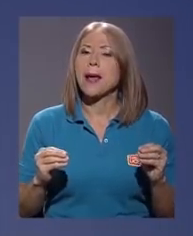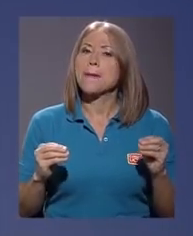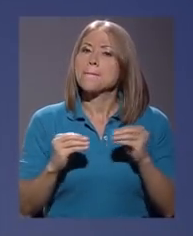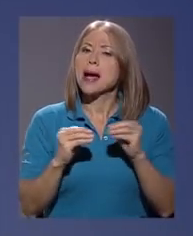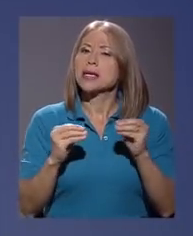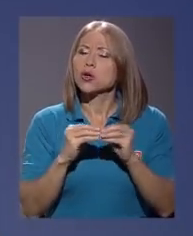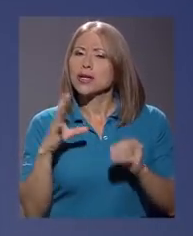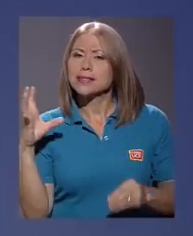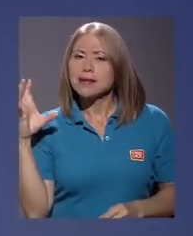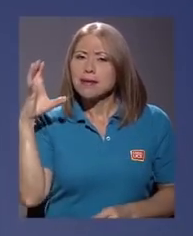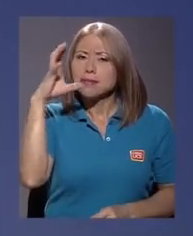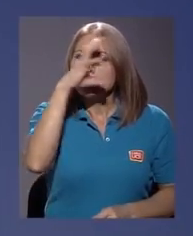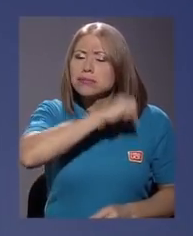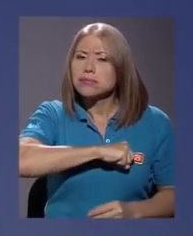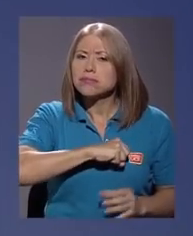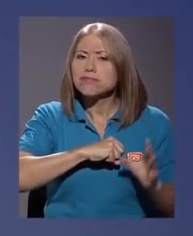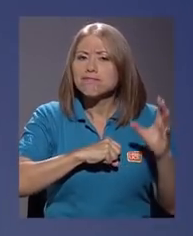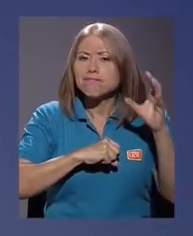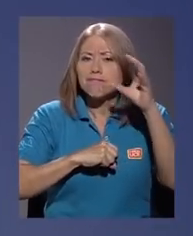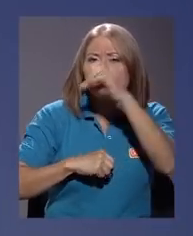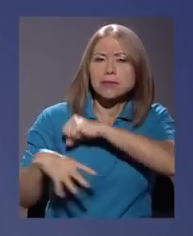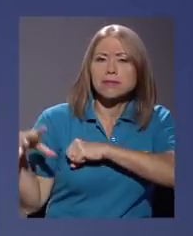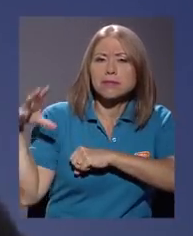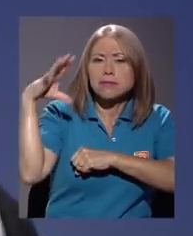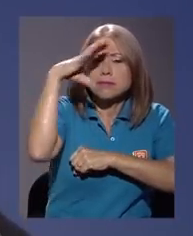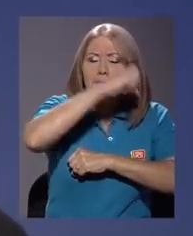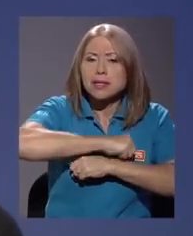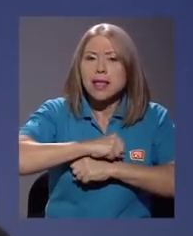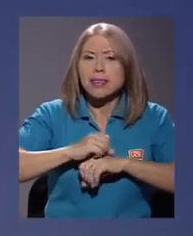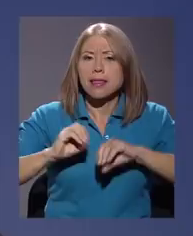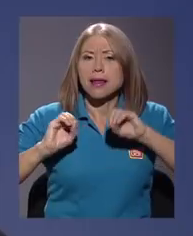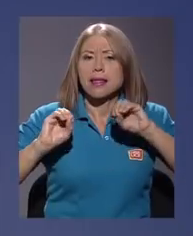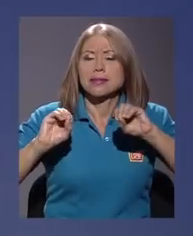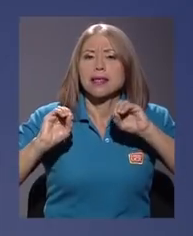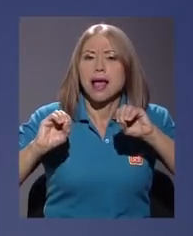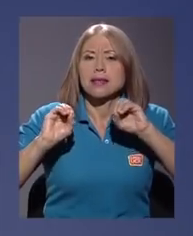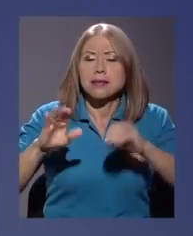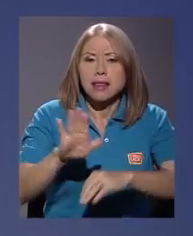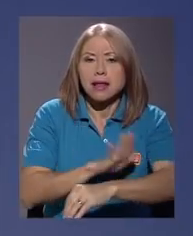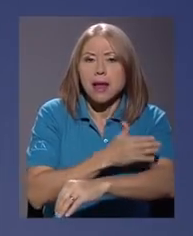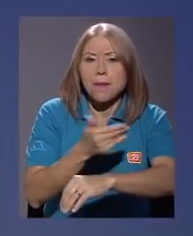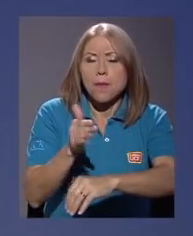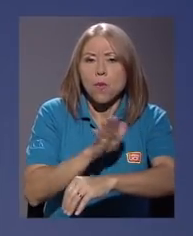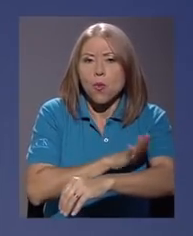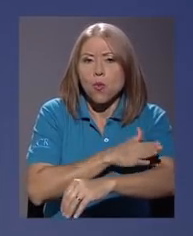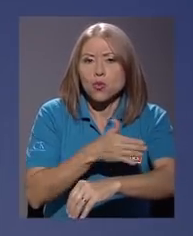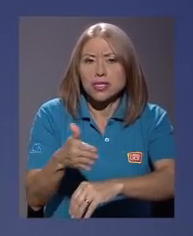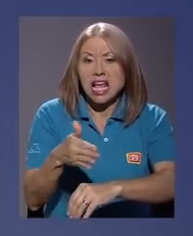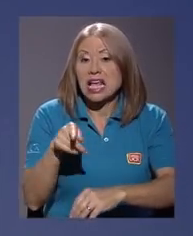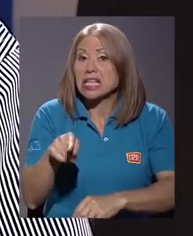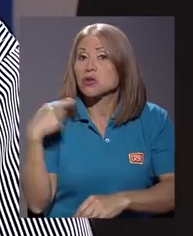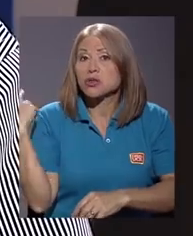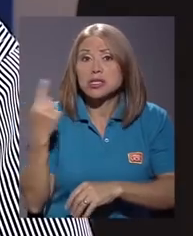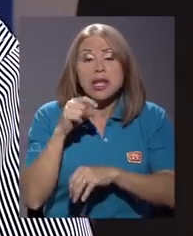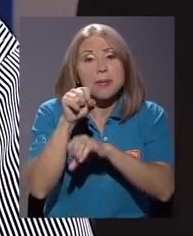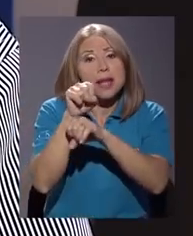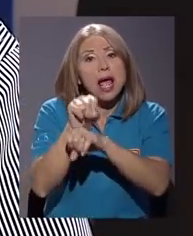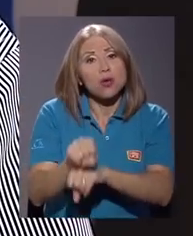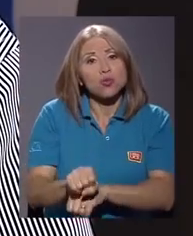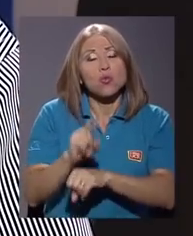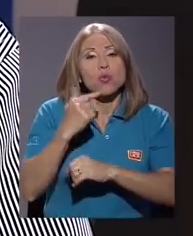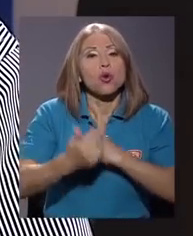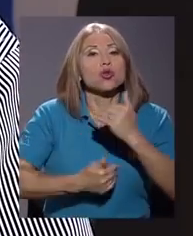revelaciones didácticas Si se quiere de lo que ves en el en la enseñanza de la música que suele ser un proceso bastante más